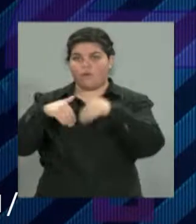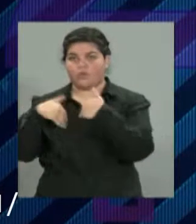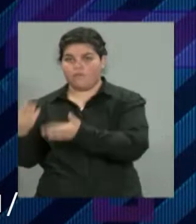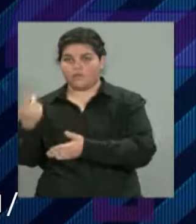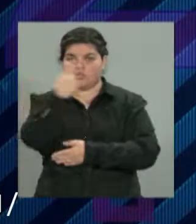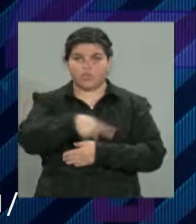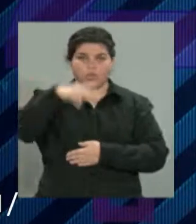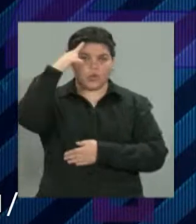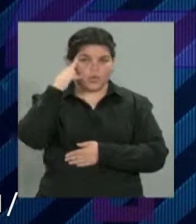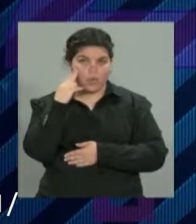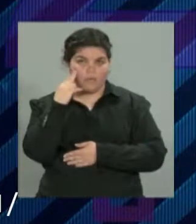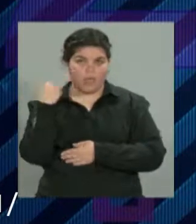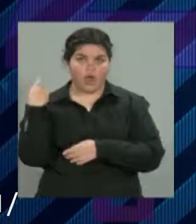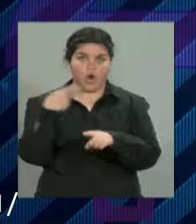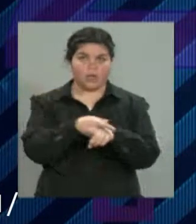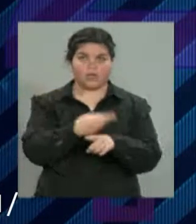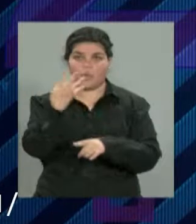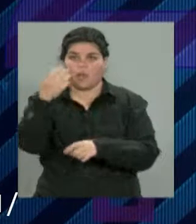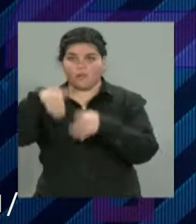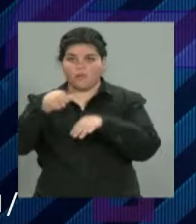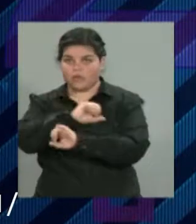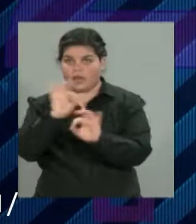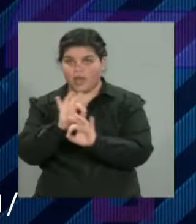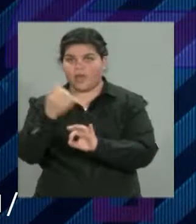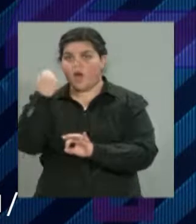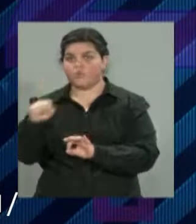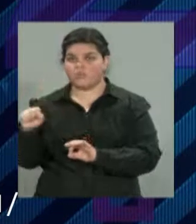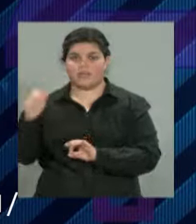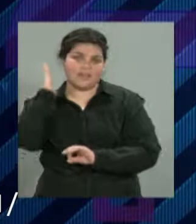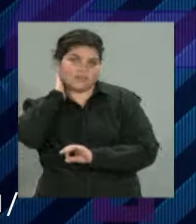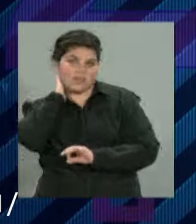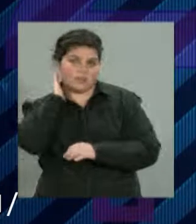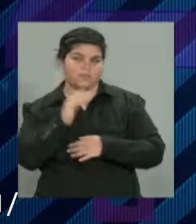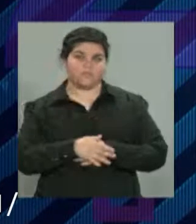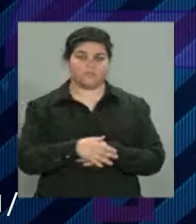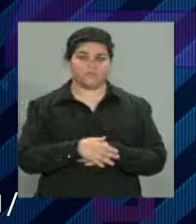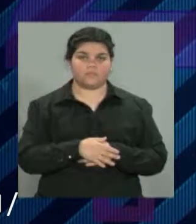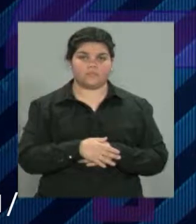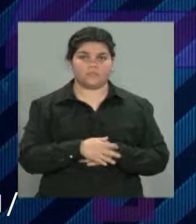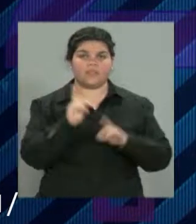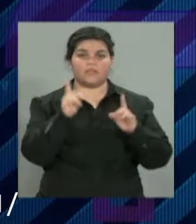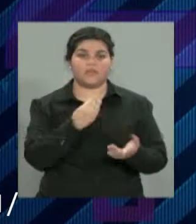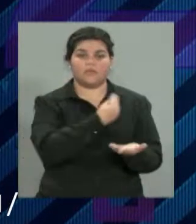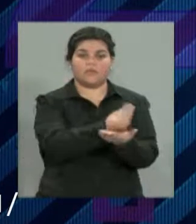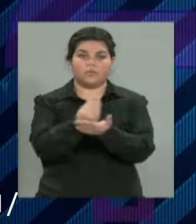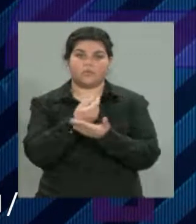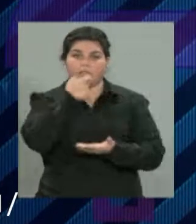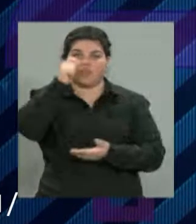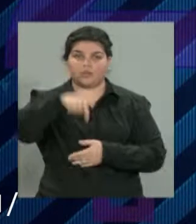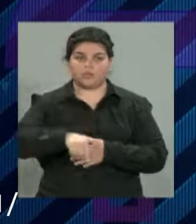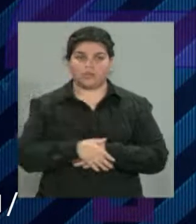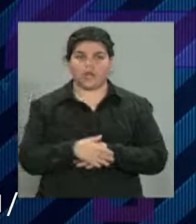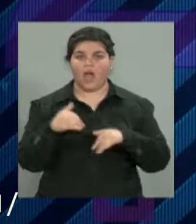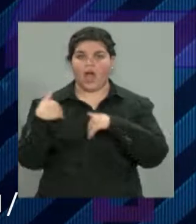109 votos en contra, 4 abstenciones y 16 ausencias. Para repasar, en cuanto a los representantes de la provincia de Mendoza,